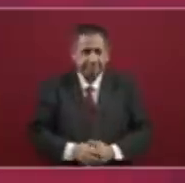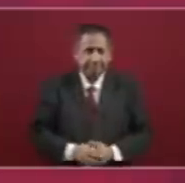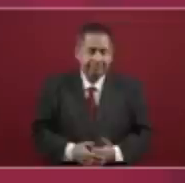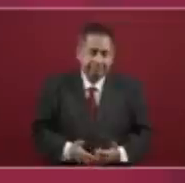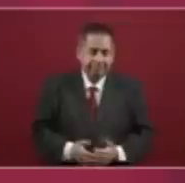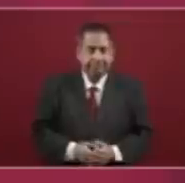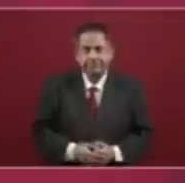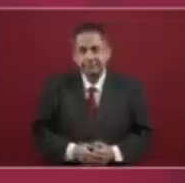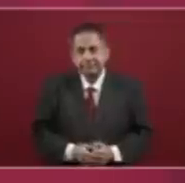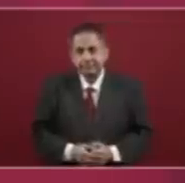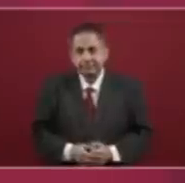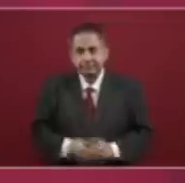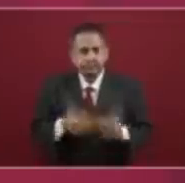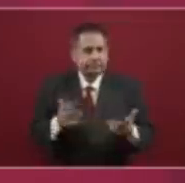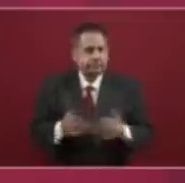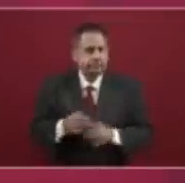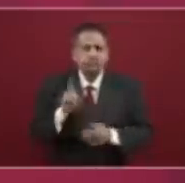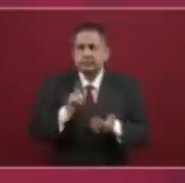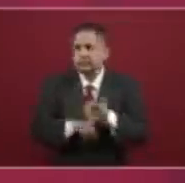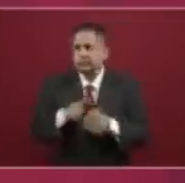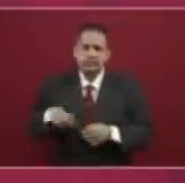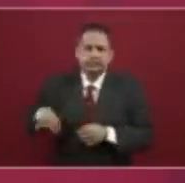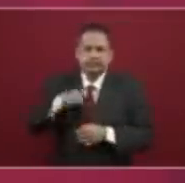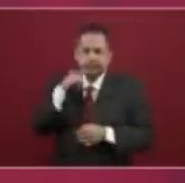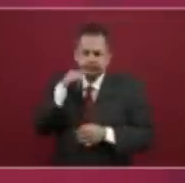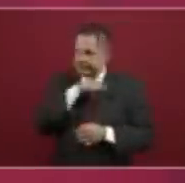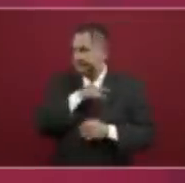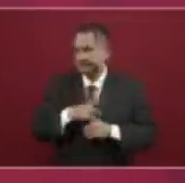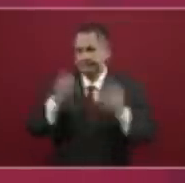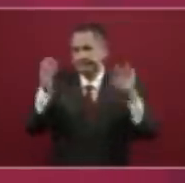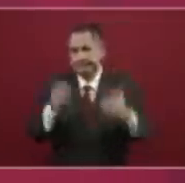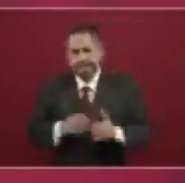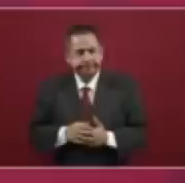Entonces, sería una gran hipocresía, ¿no?